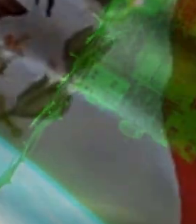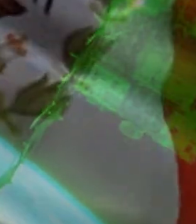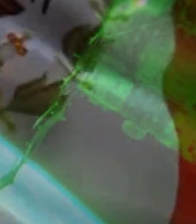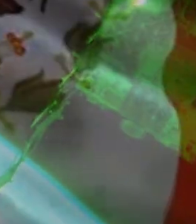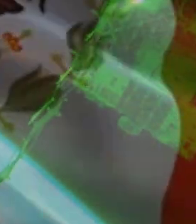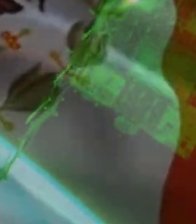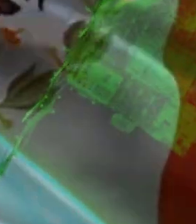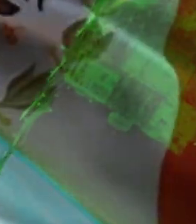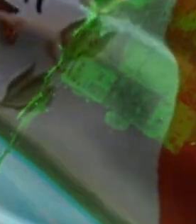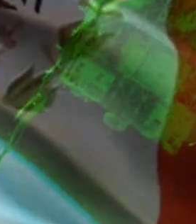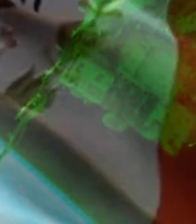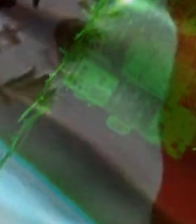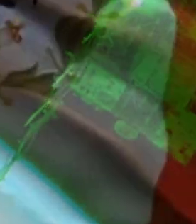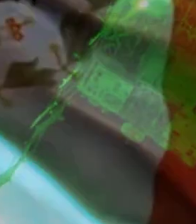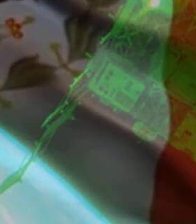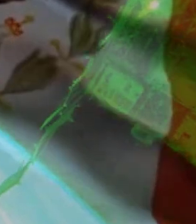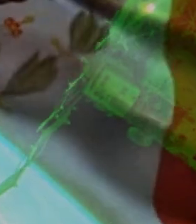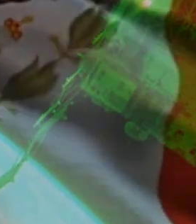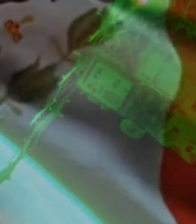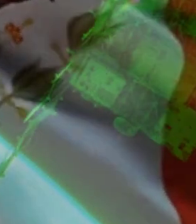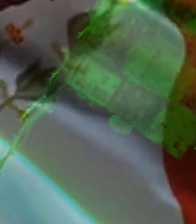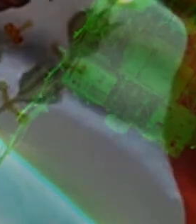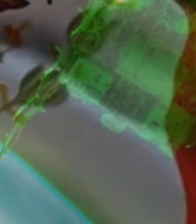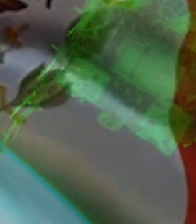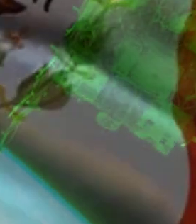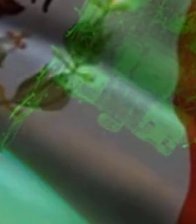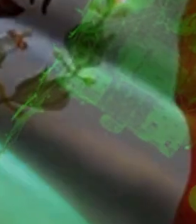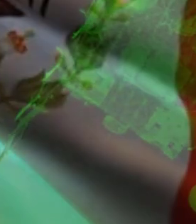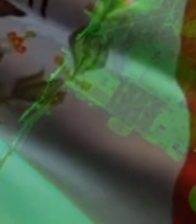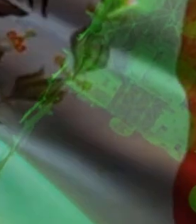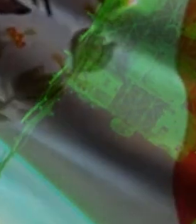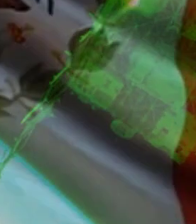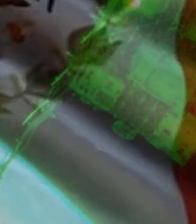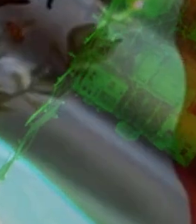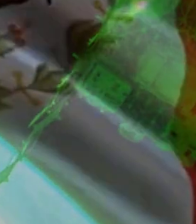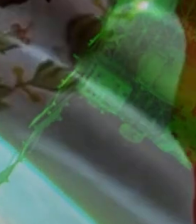4T, siempre verificando notas de 12 a 14